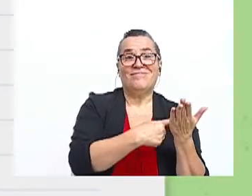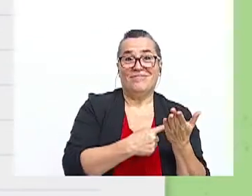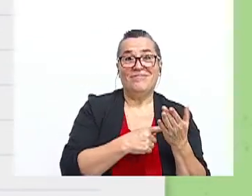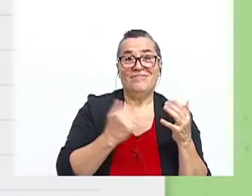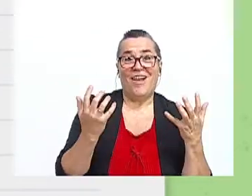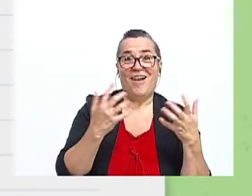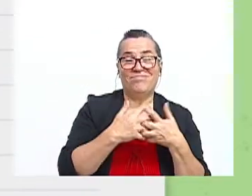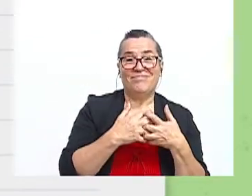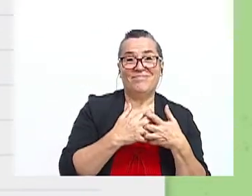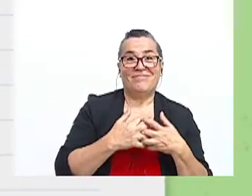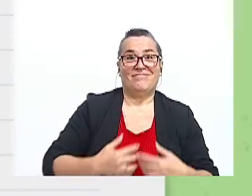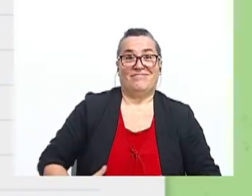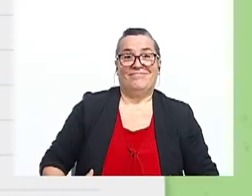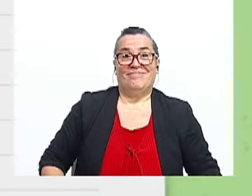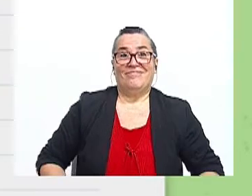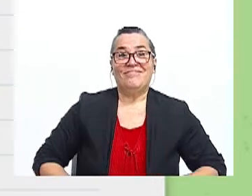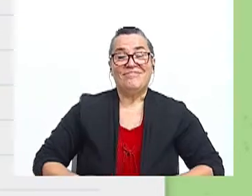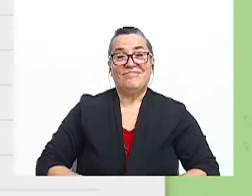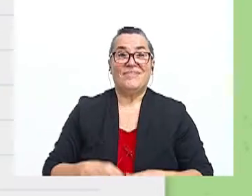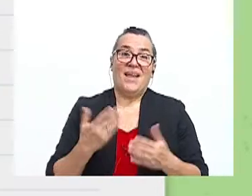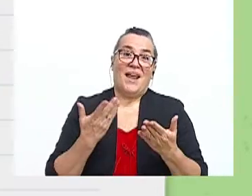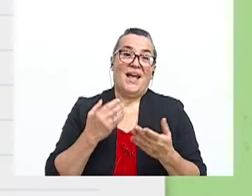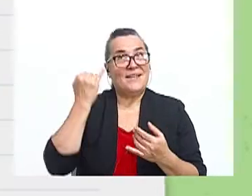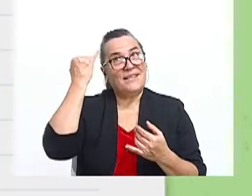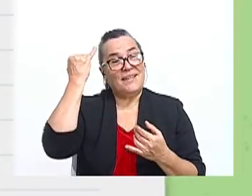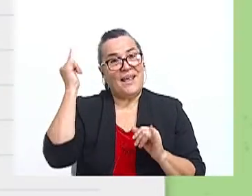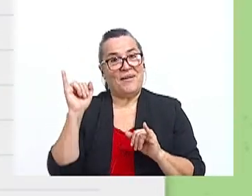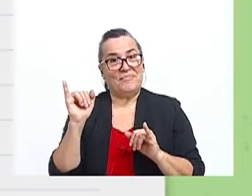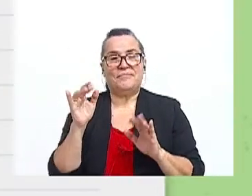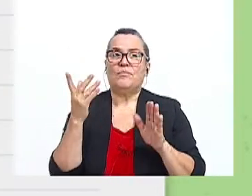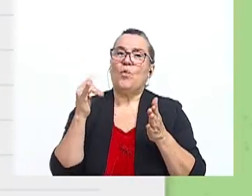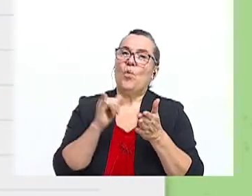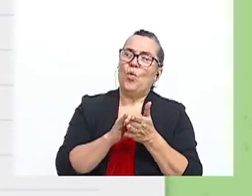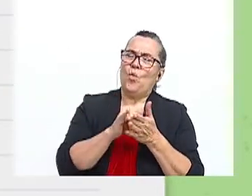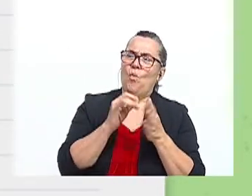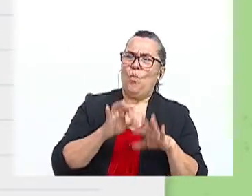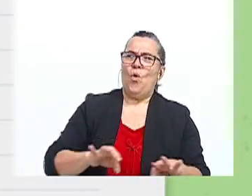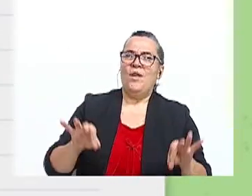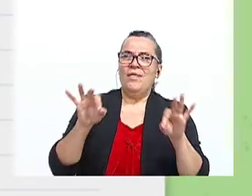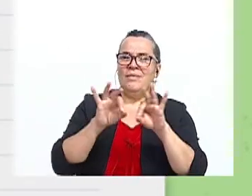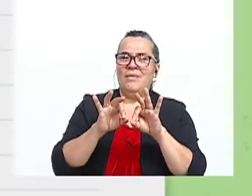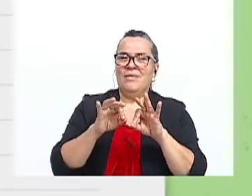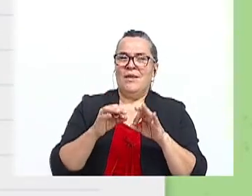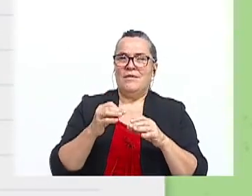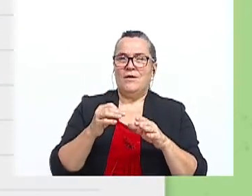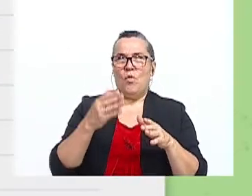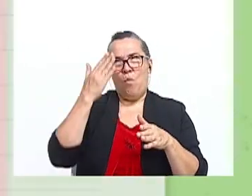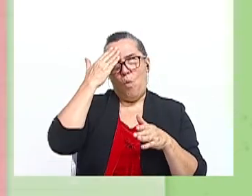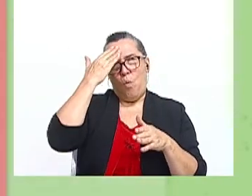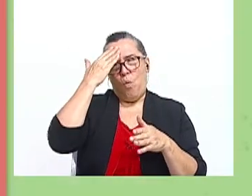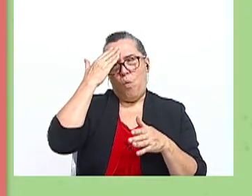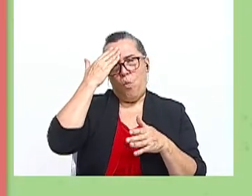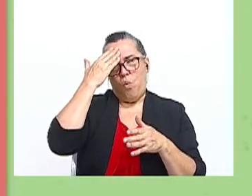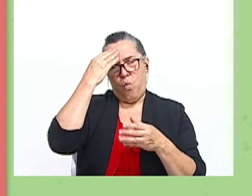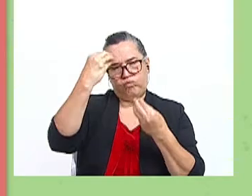yo voy dando en cada una de mis ideas. Por ello es muy importante esa preparación.